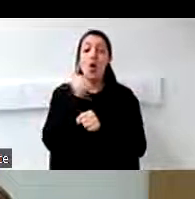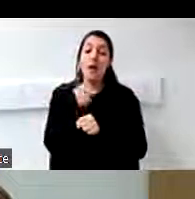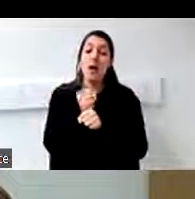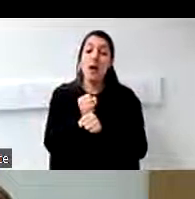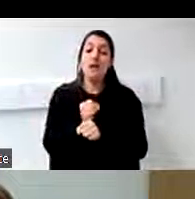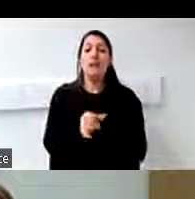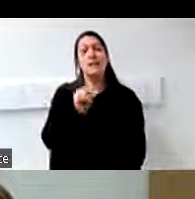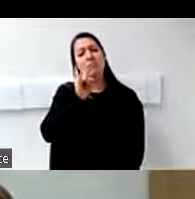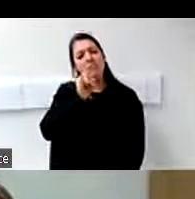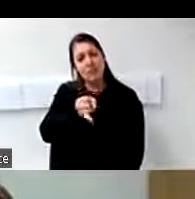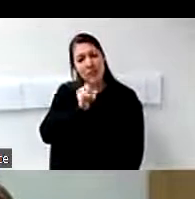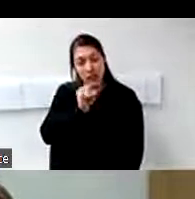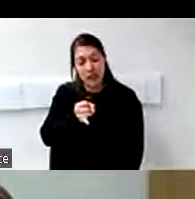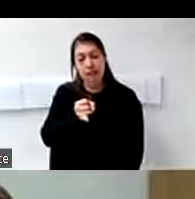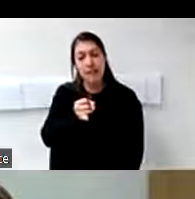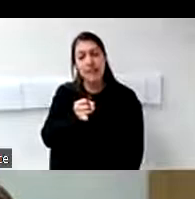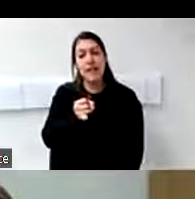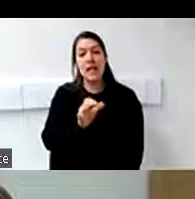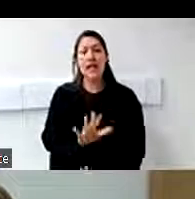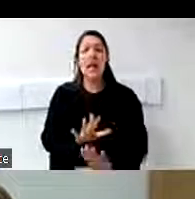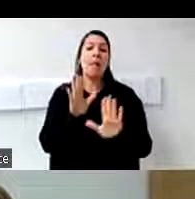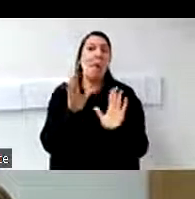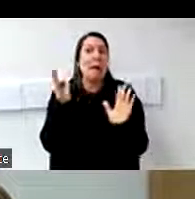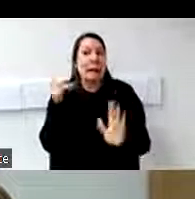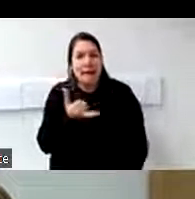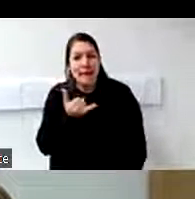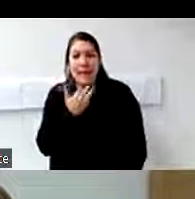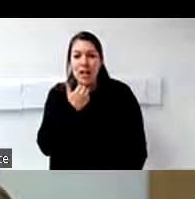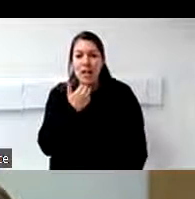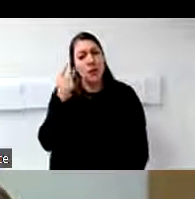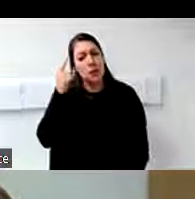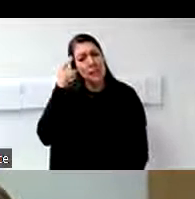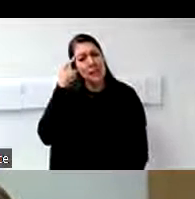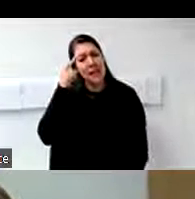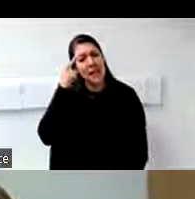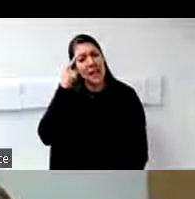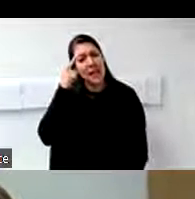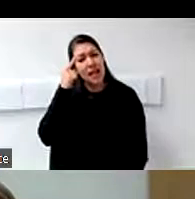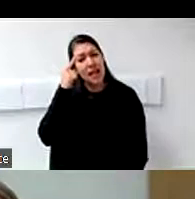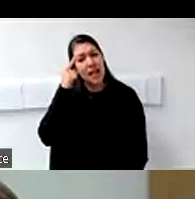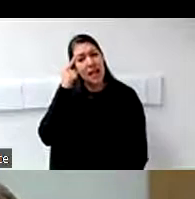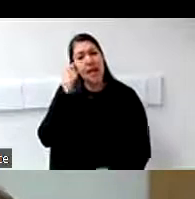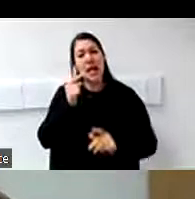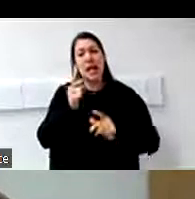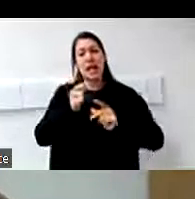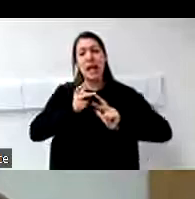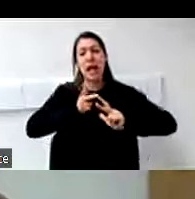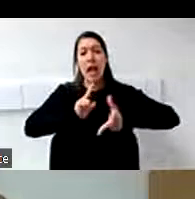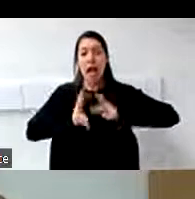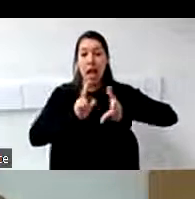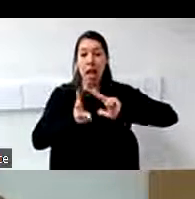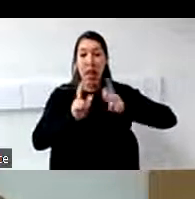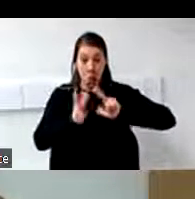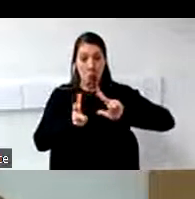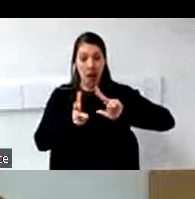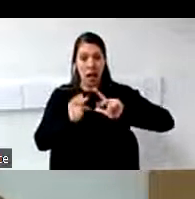Una cosa capaz muy banal, pero yo pensé que el lenguaje de señas era